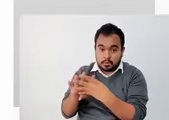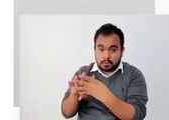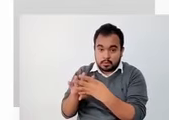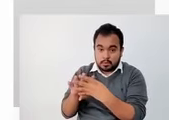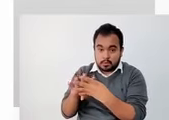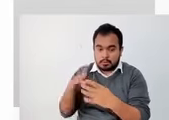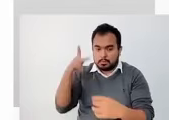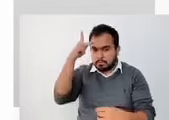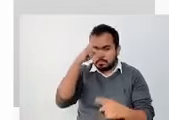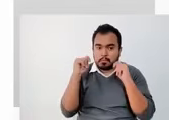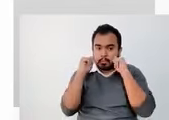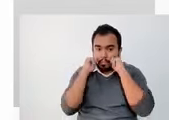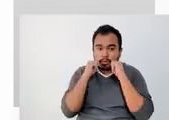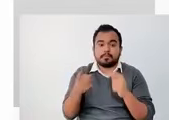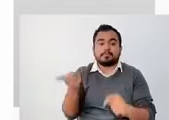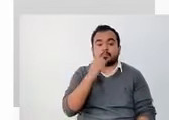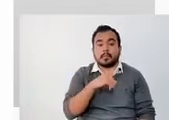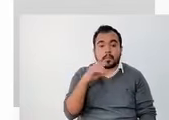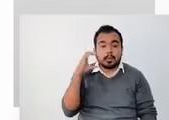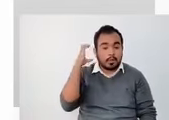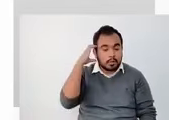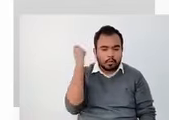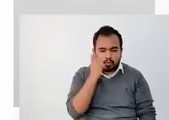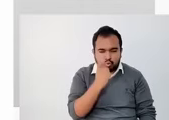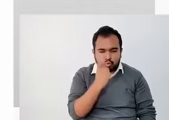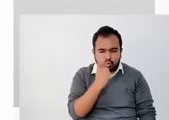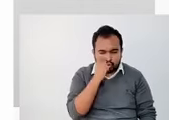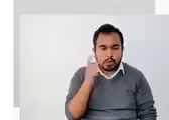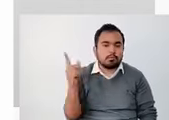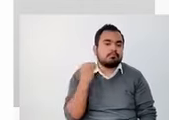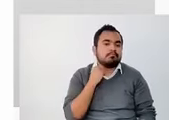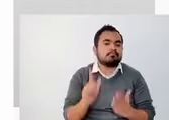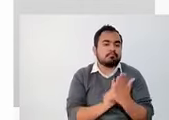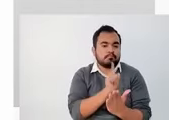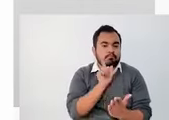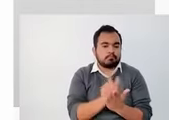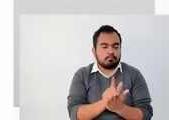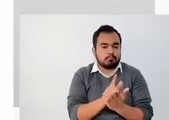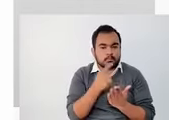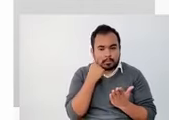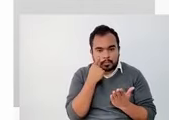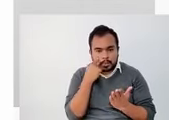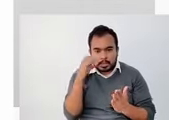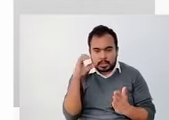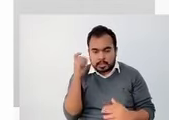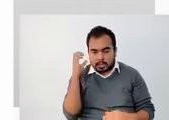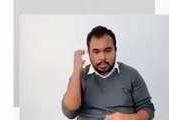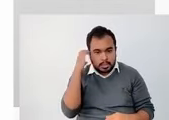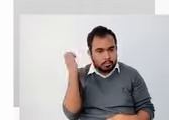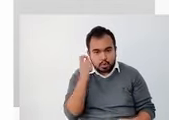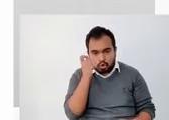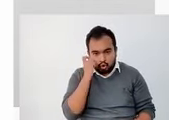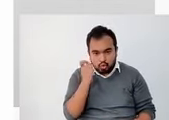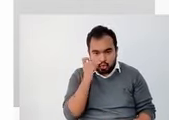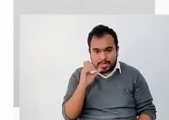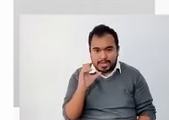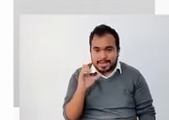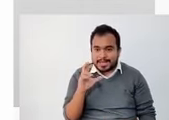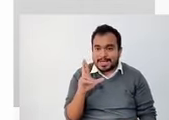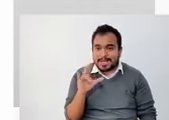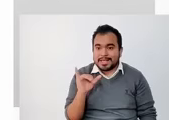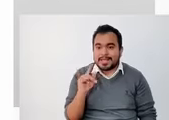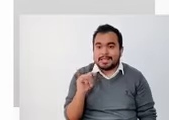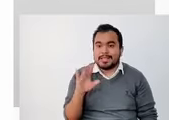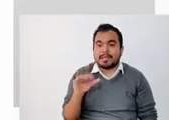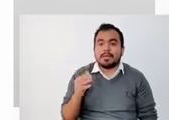En criminología, el derecho penal también escogió medirse con las criminologías críticas. Pareciera que planteamientos